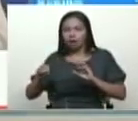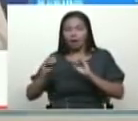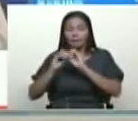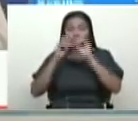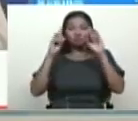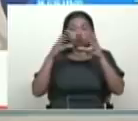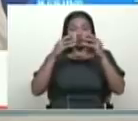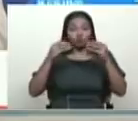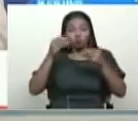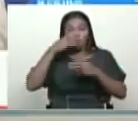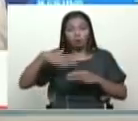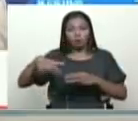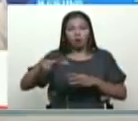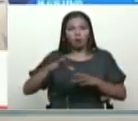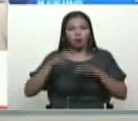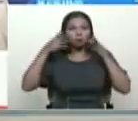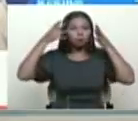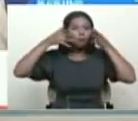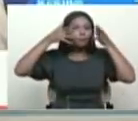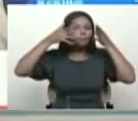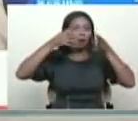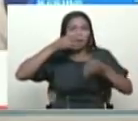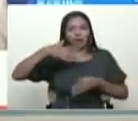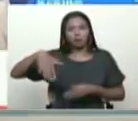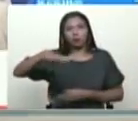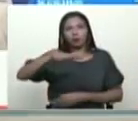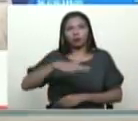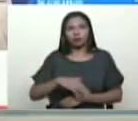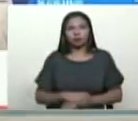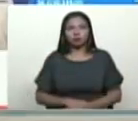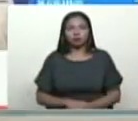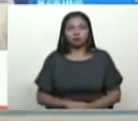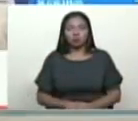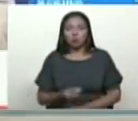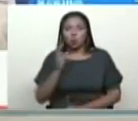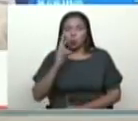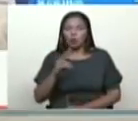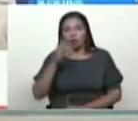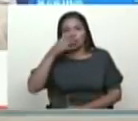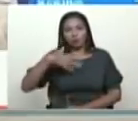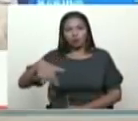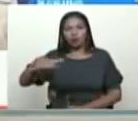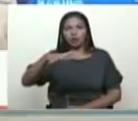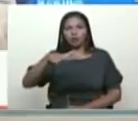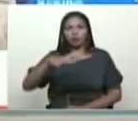pueblo, que eduque al pueblo, que no vea al pueblo como